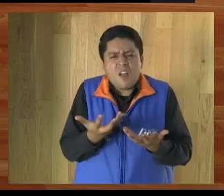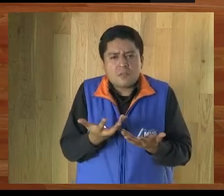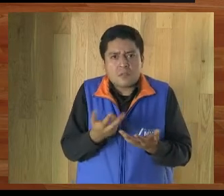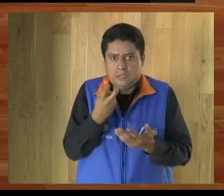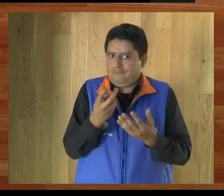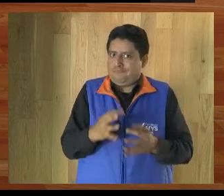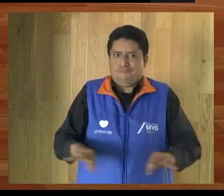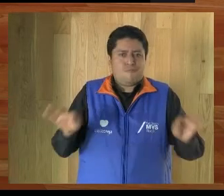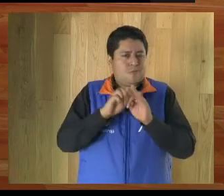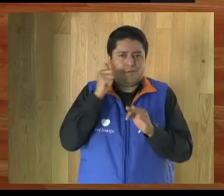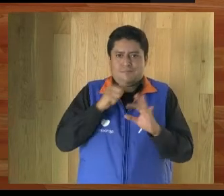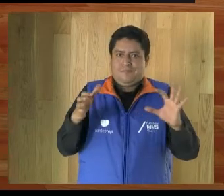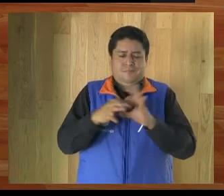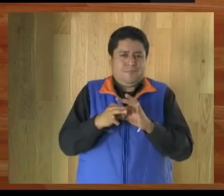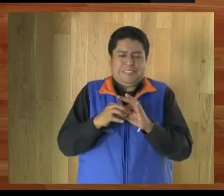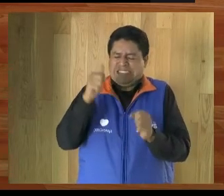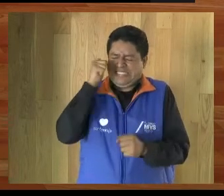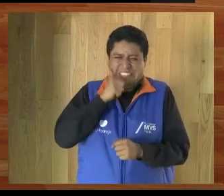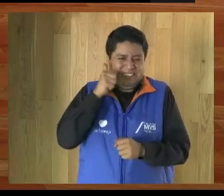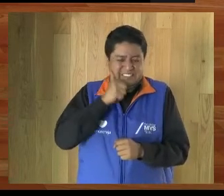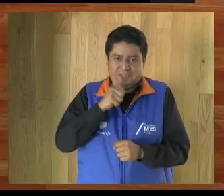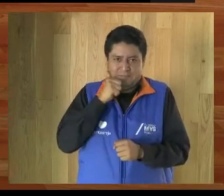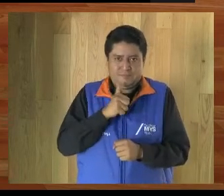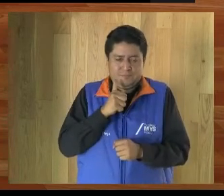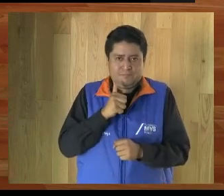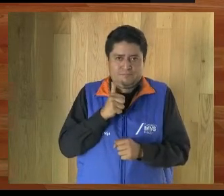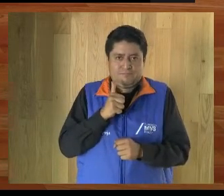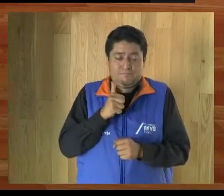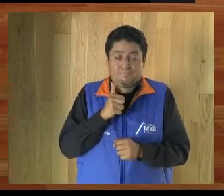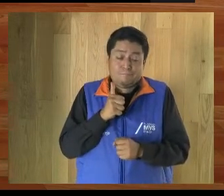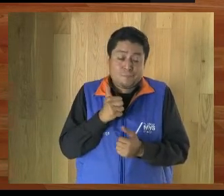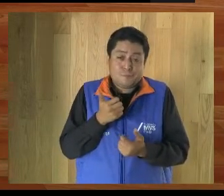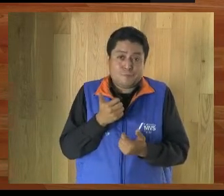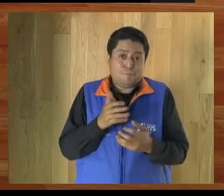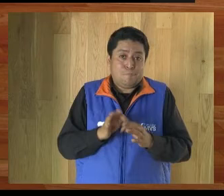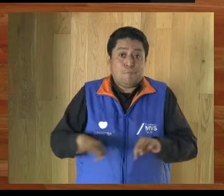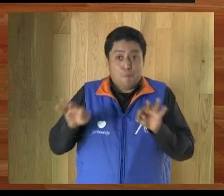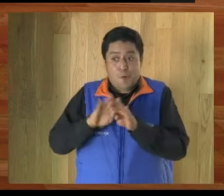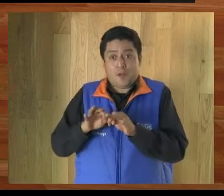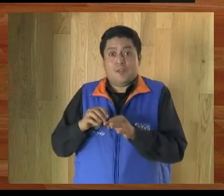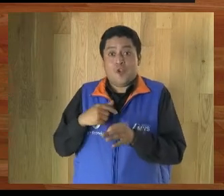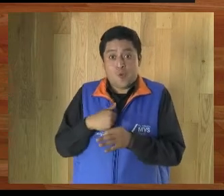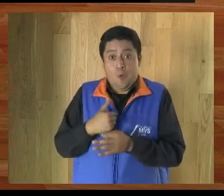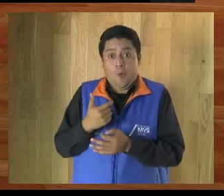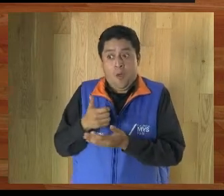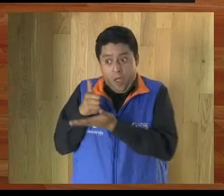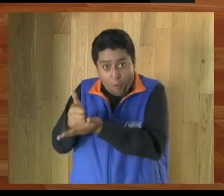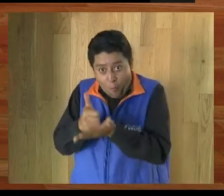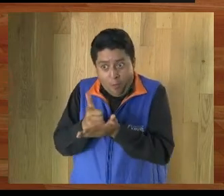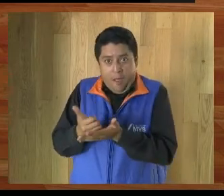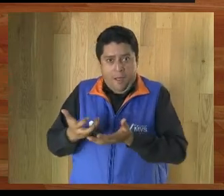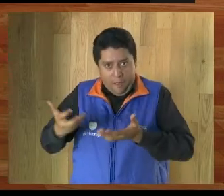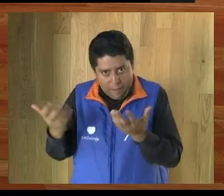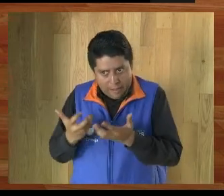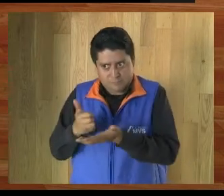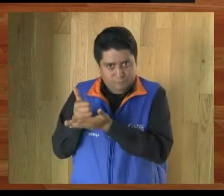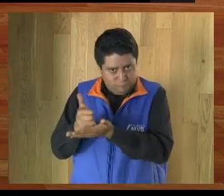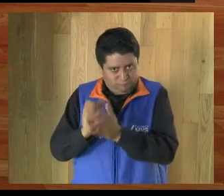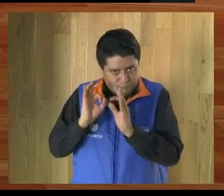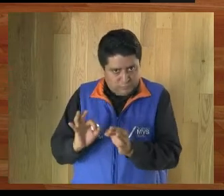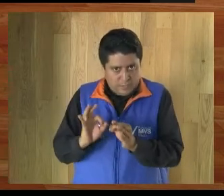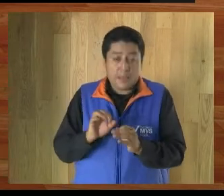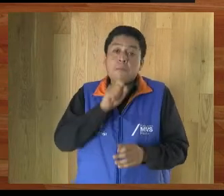sostenibilidad pues está muy, muy vinculado, ¿no? De hecho, aquí les